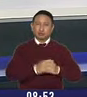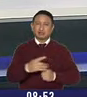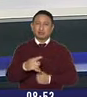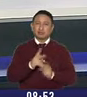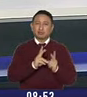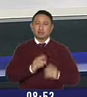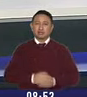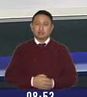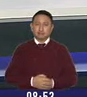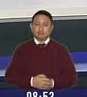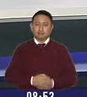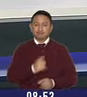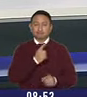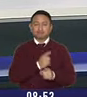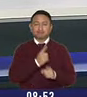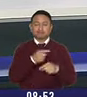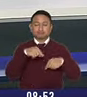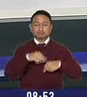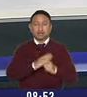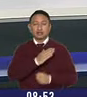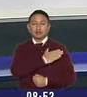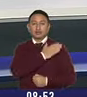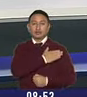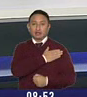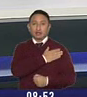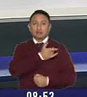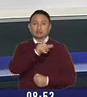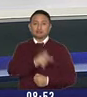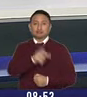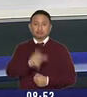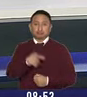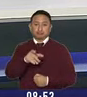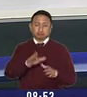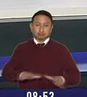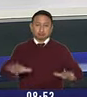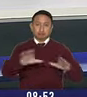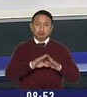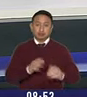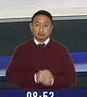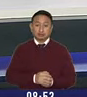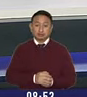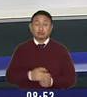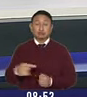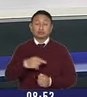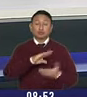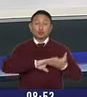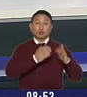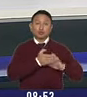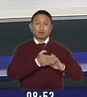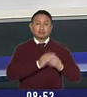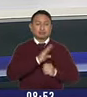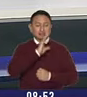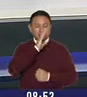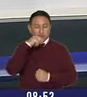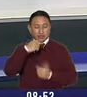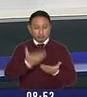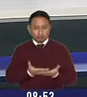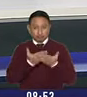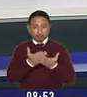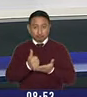nuestros vecinos. Y, por supuesto, a la confianza de los moradores de este sector con este espacio de comunidad. Siempre estaremos